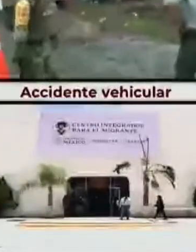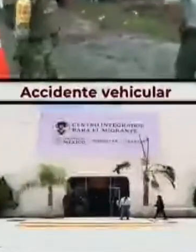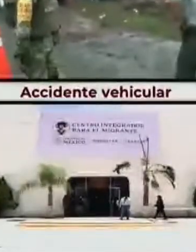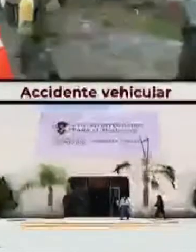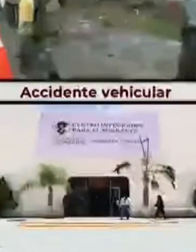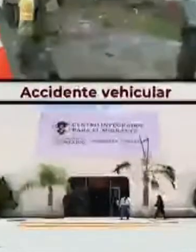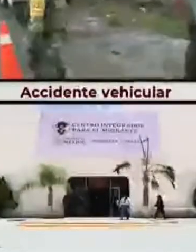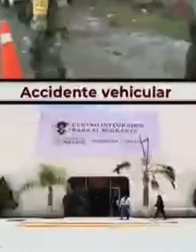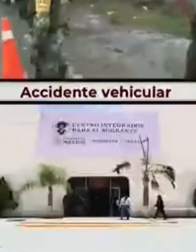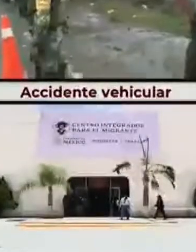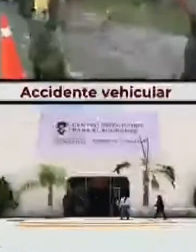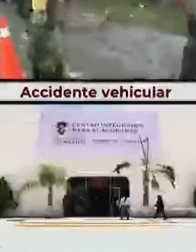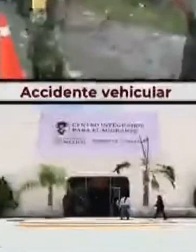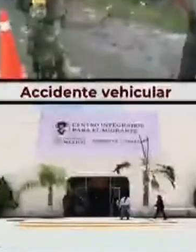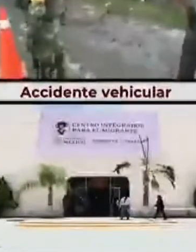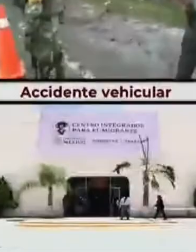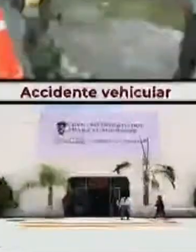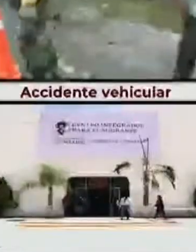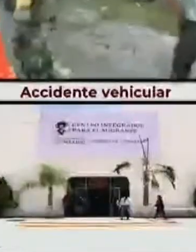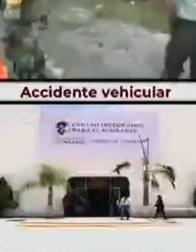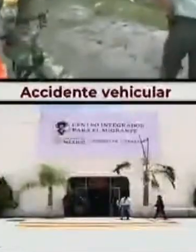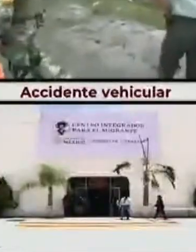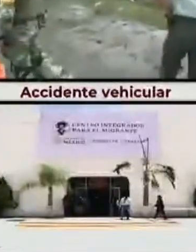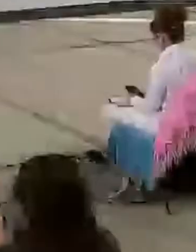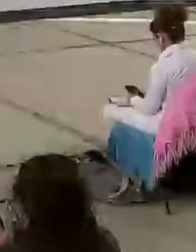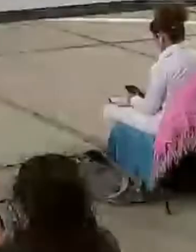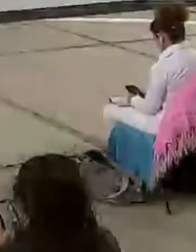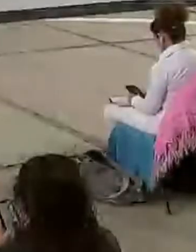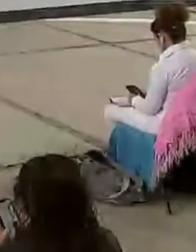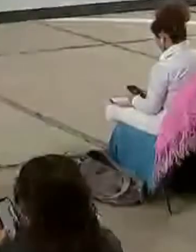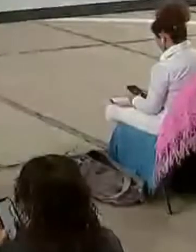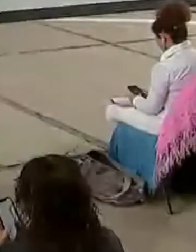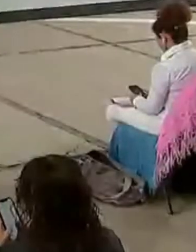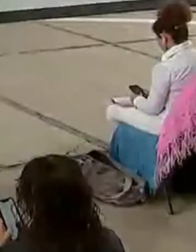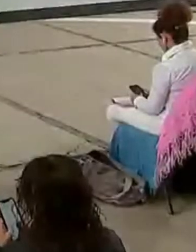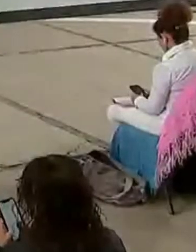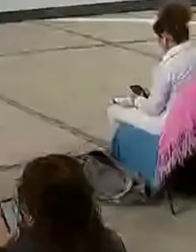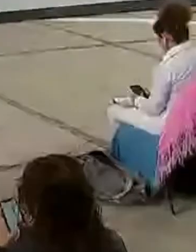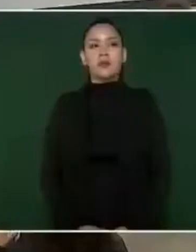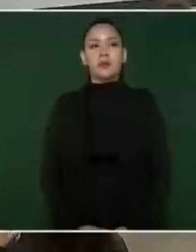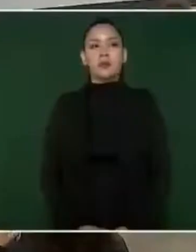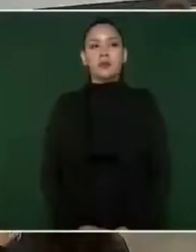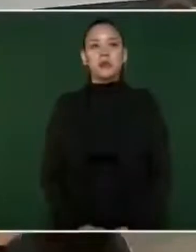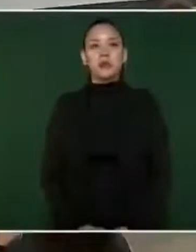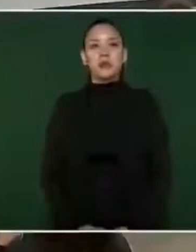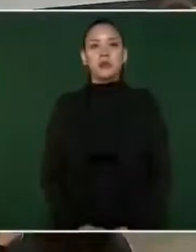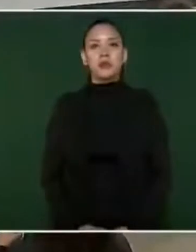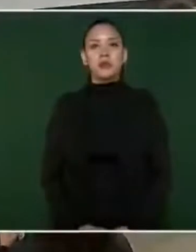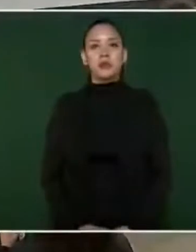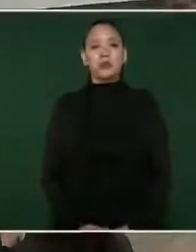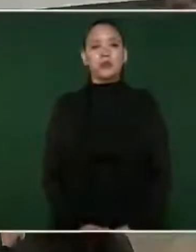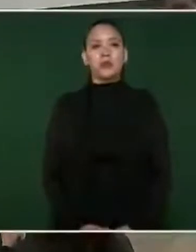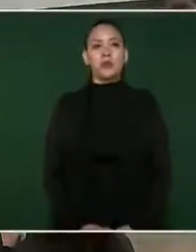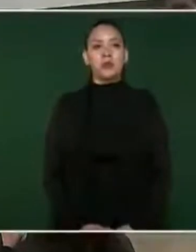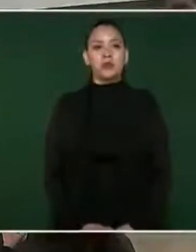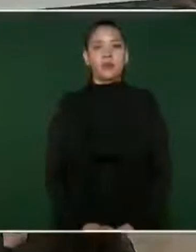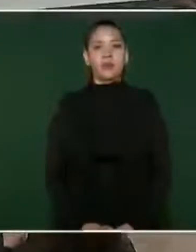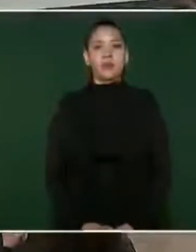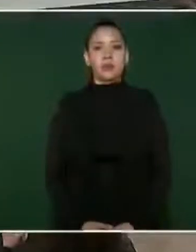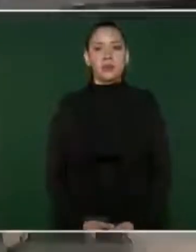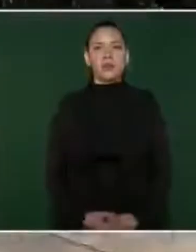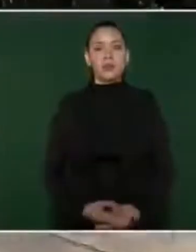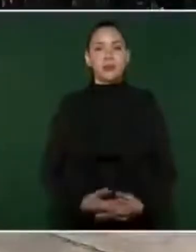que han tenido presencia en diferentes áreas del estado de Tamaulipas. Es todo, señor presidente. Muchas gracias.